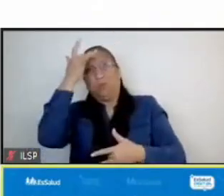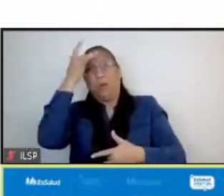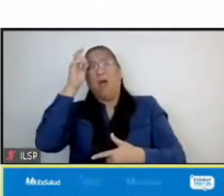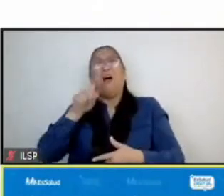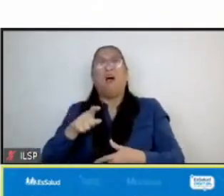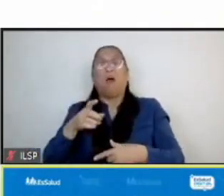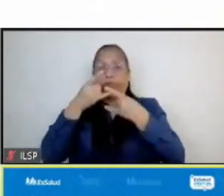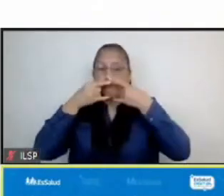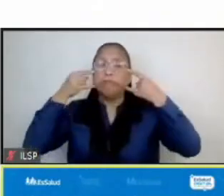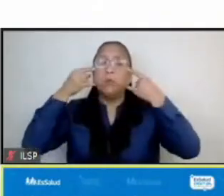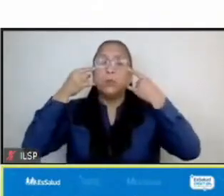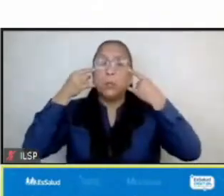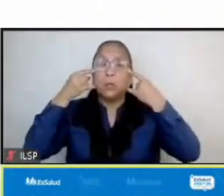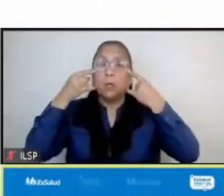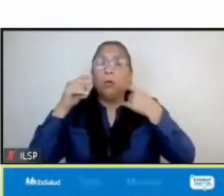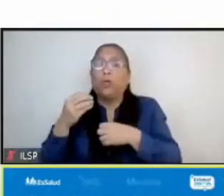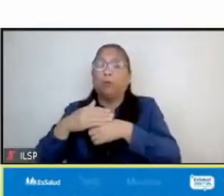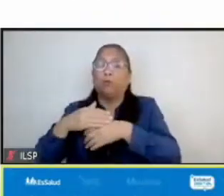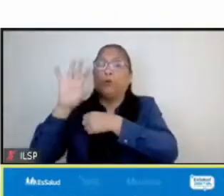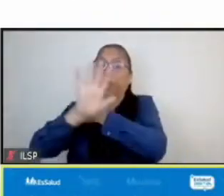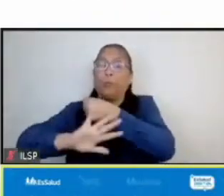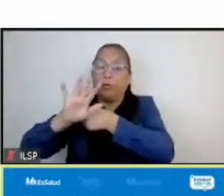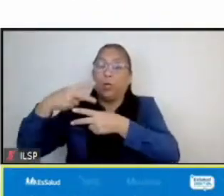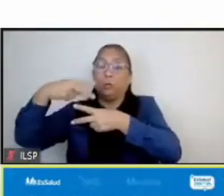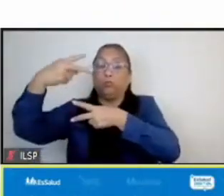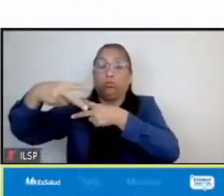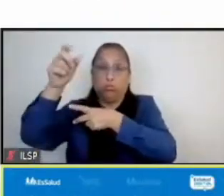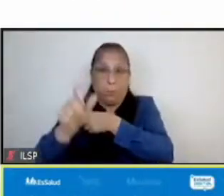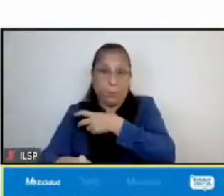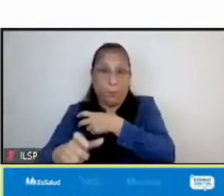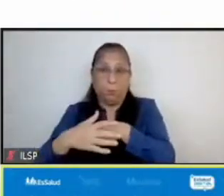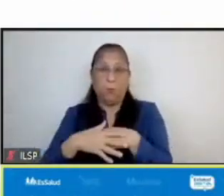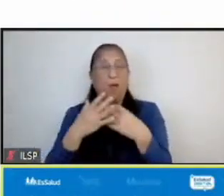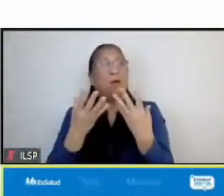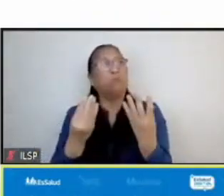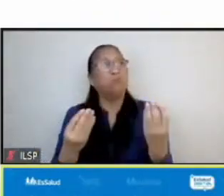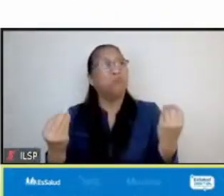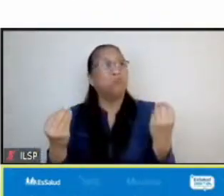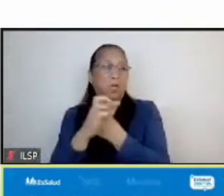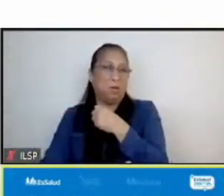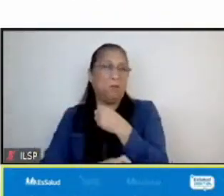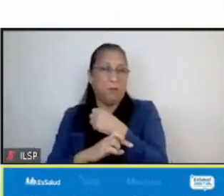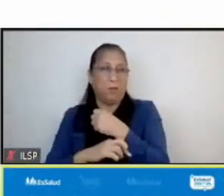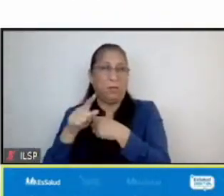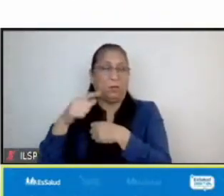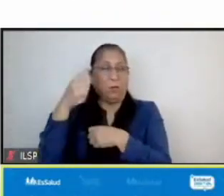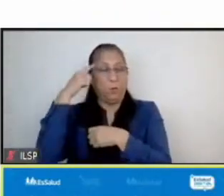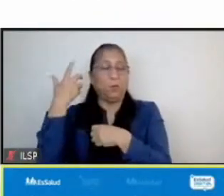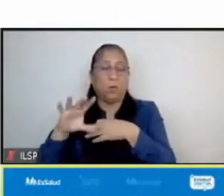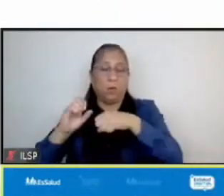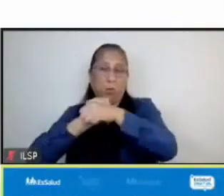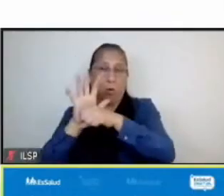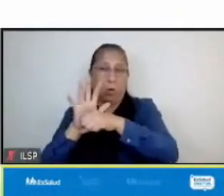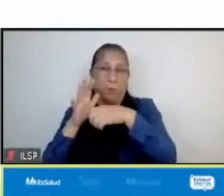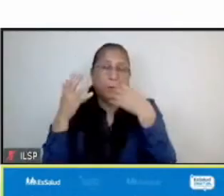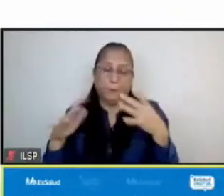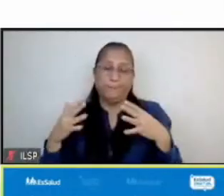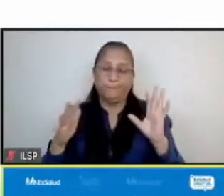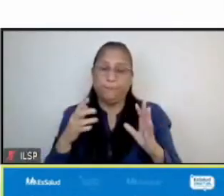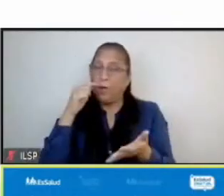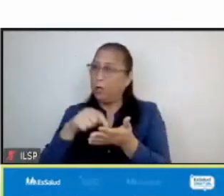esa manera proteges al prójimo. En nuestro país, bueno, en general ya creo que con el COVID se ha hecho ya un poco